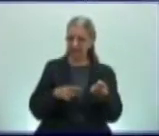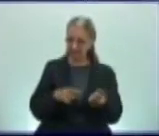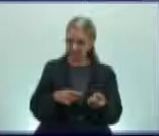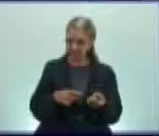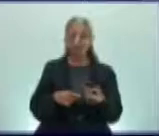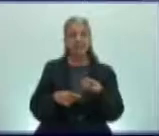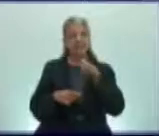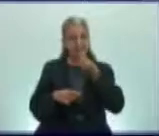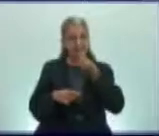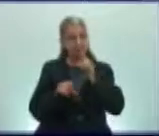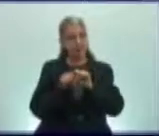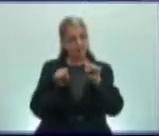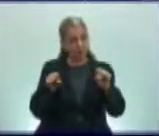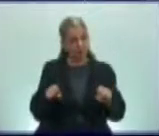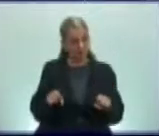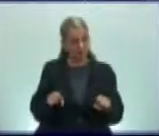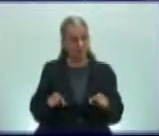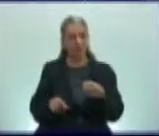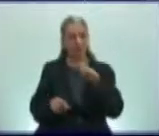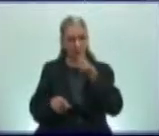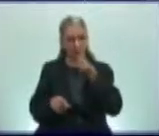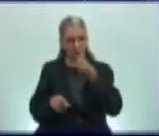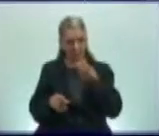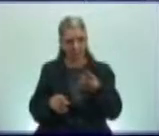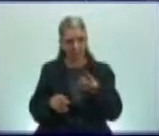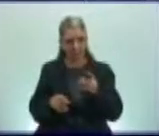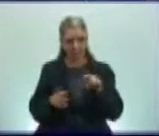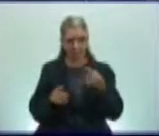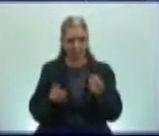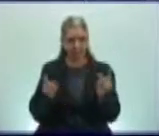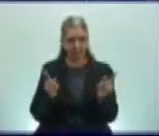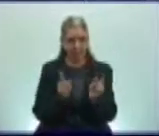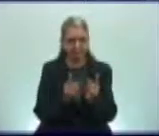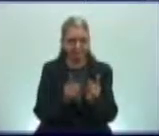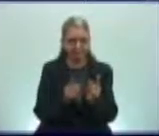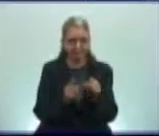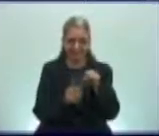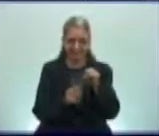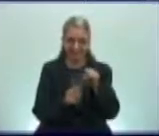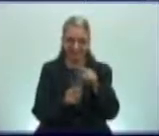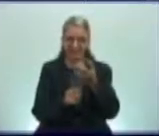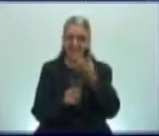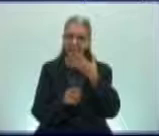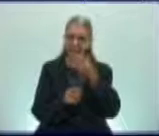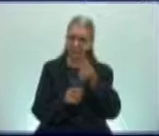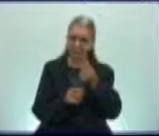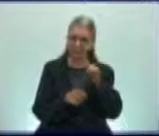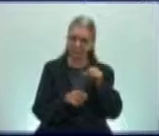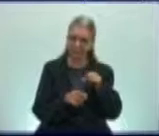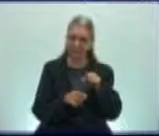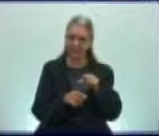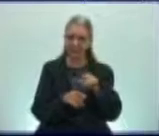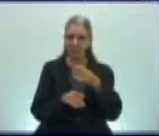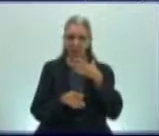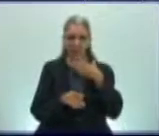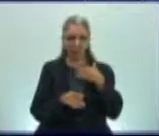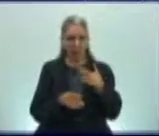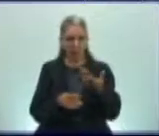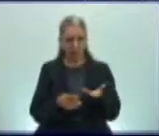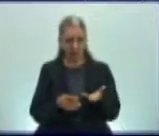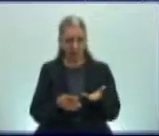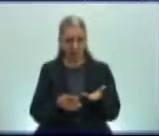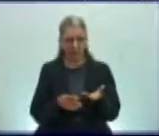posible. Fíjate que de esta manera vas a reducir el procedimiento de cálculo. Y puedes haber